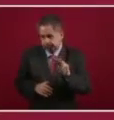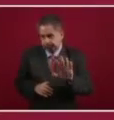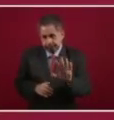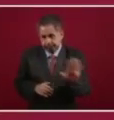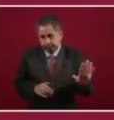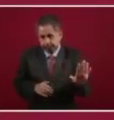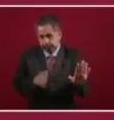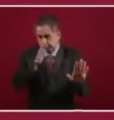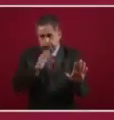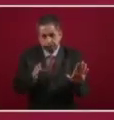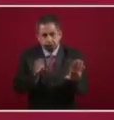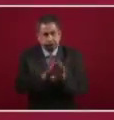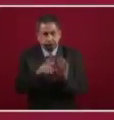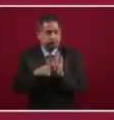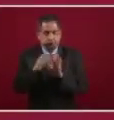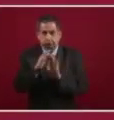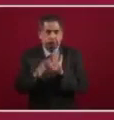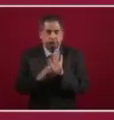no los permite